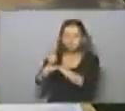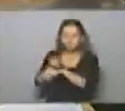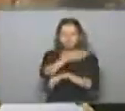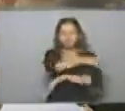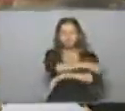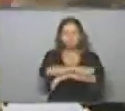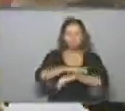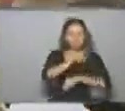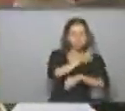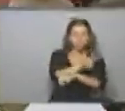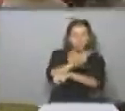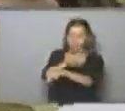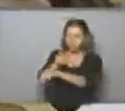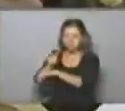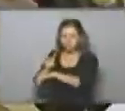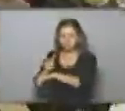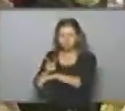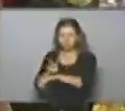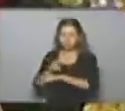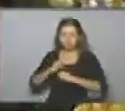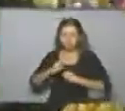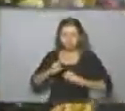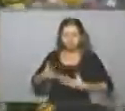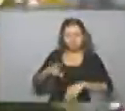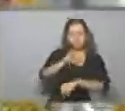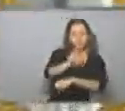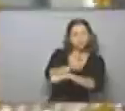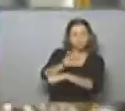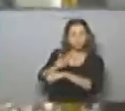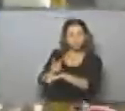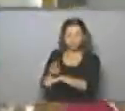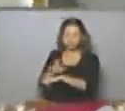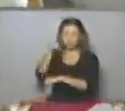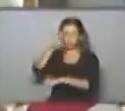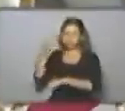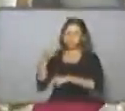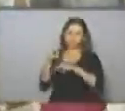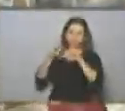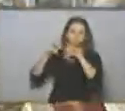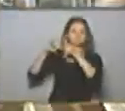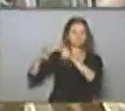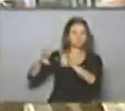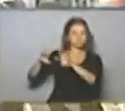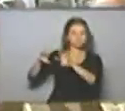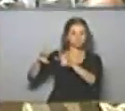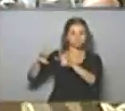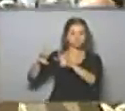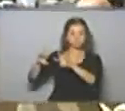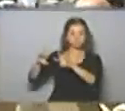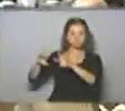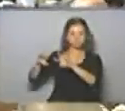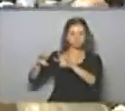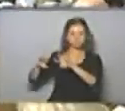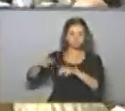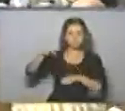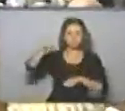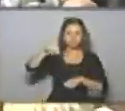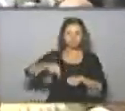y a los más desprotegidos durante su homilía. Y la inclusión de este momento, que no es, es nuevo,